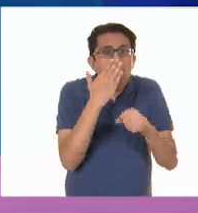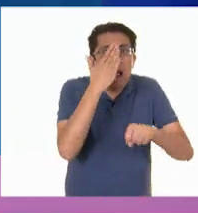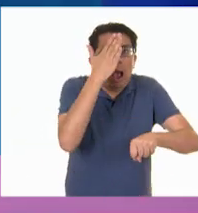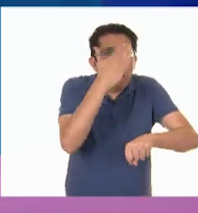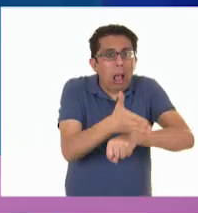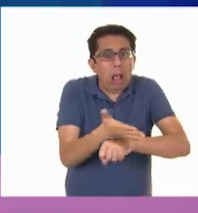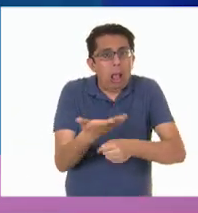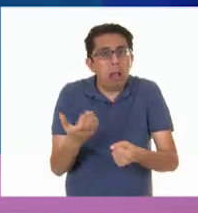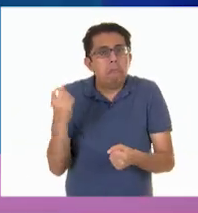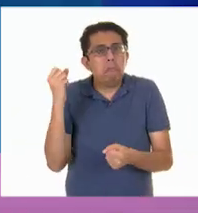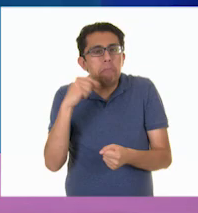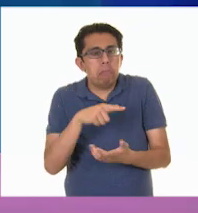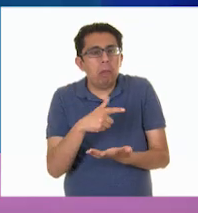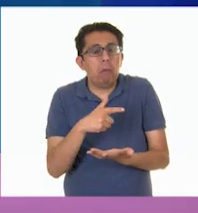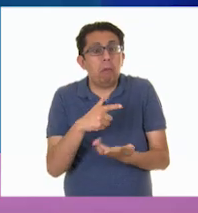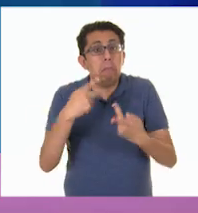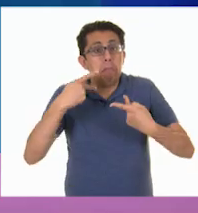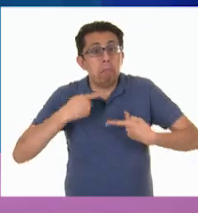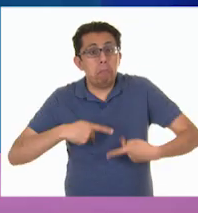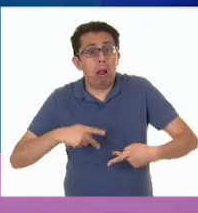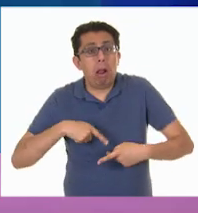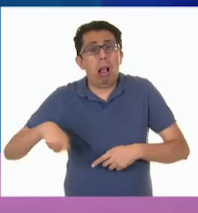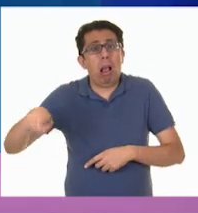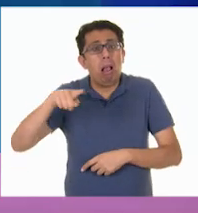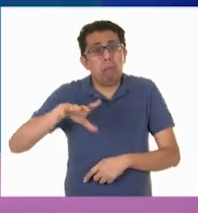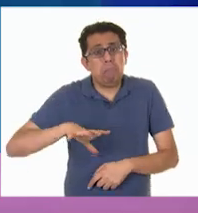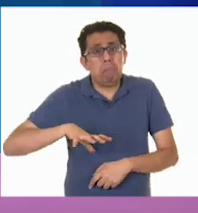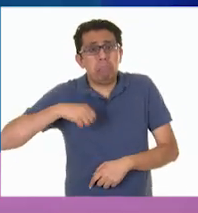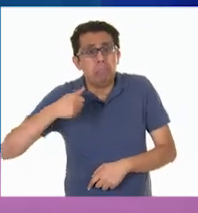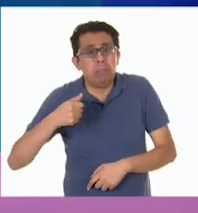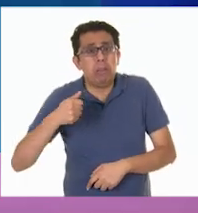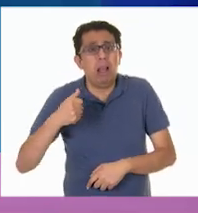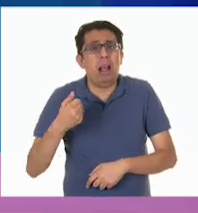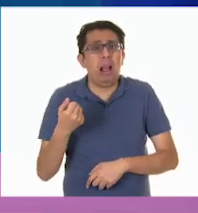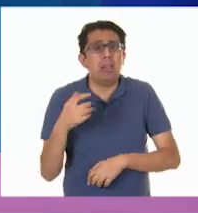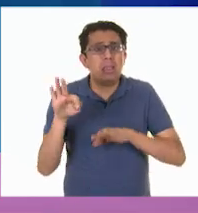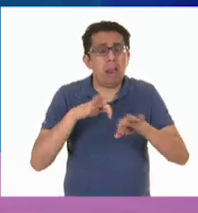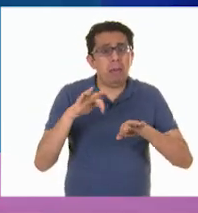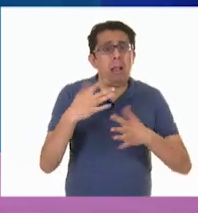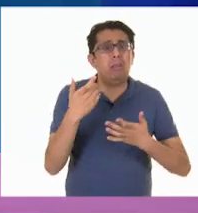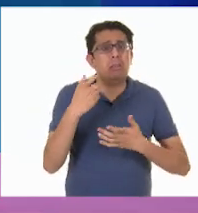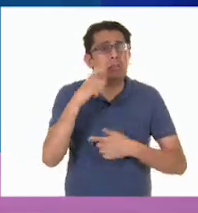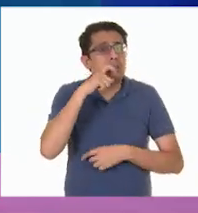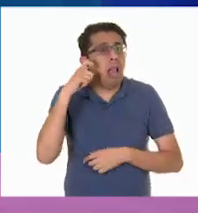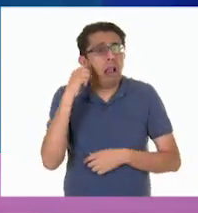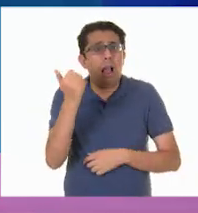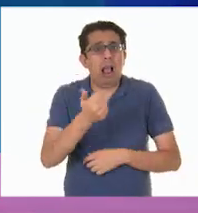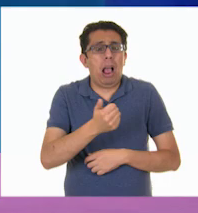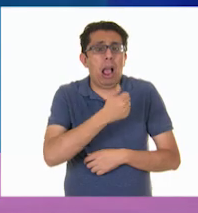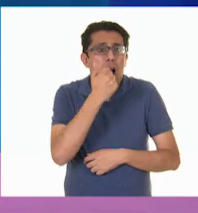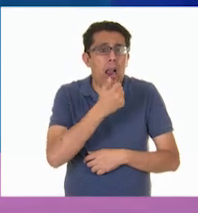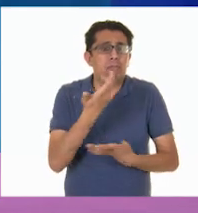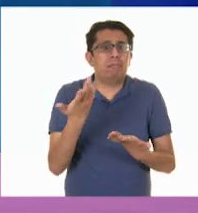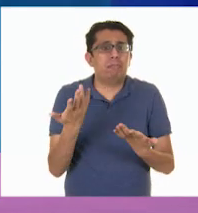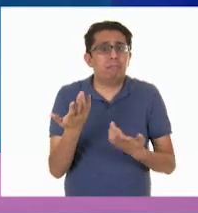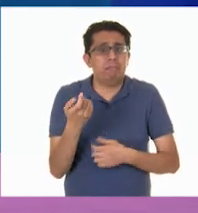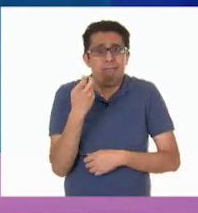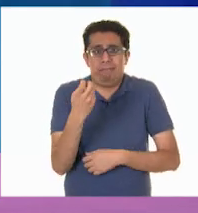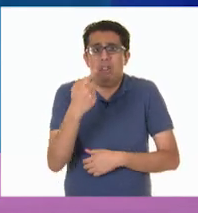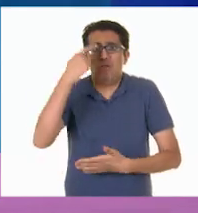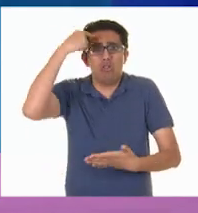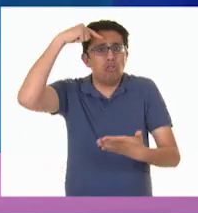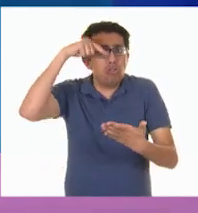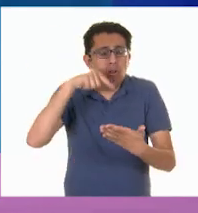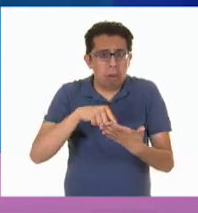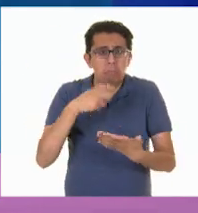y o penas para las personas que explotan laboral o sexualmente a alumnas y alumnos. Entonces, considero que